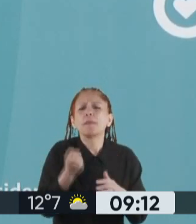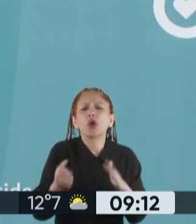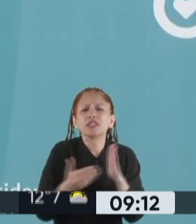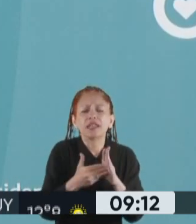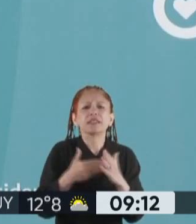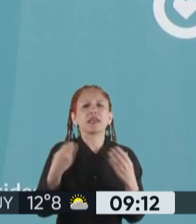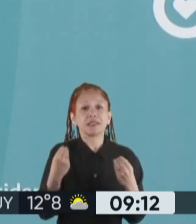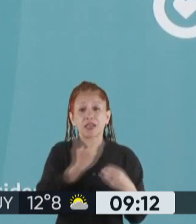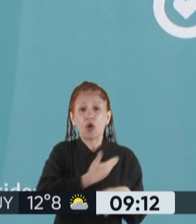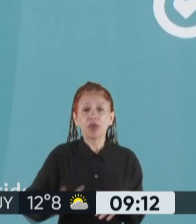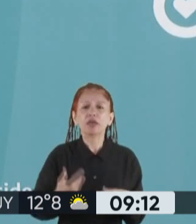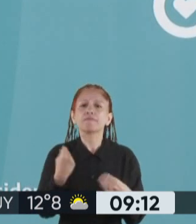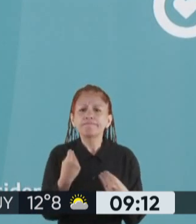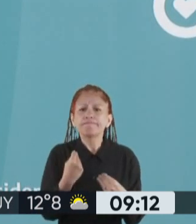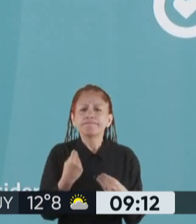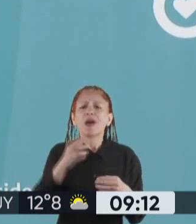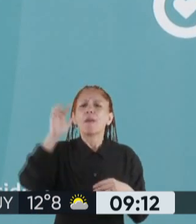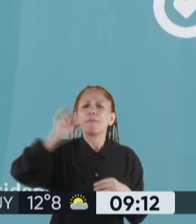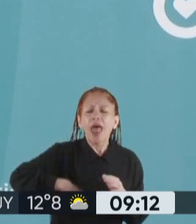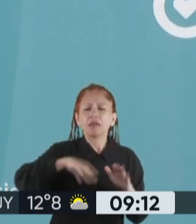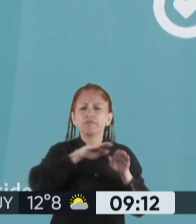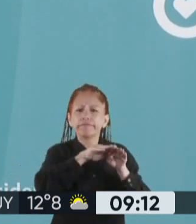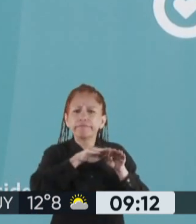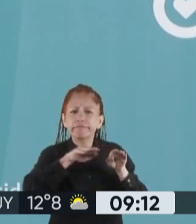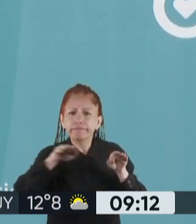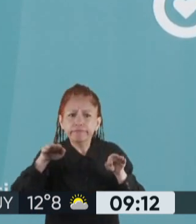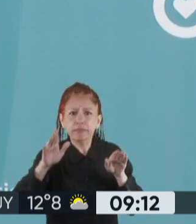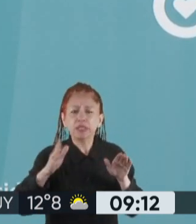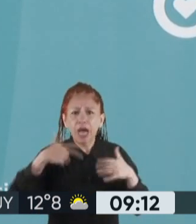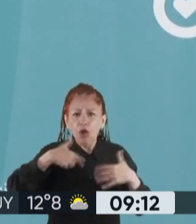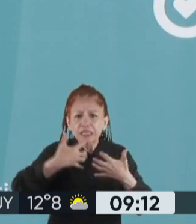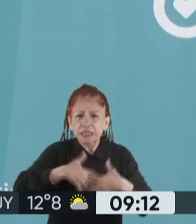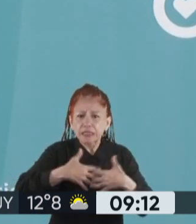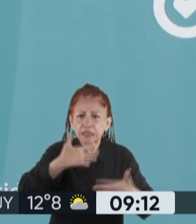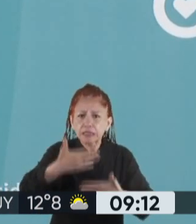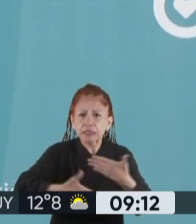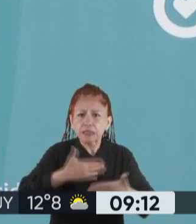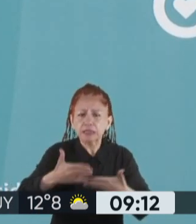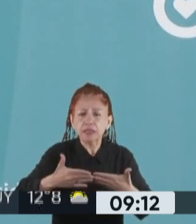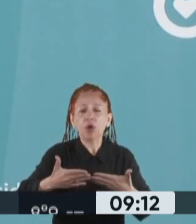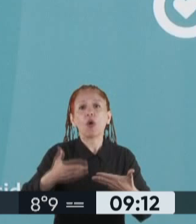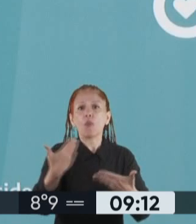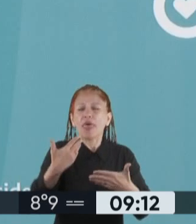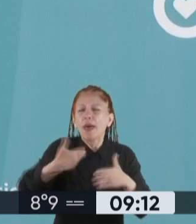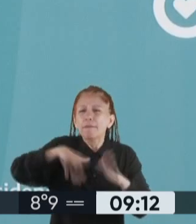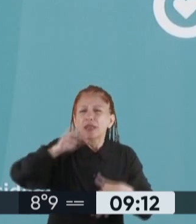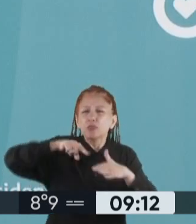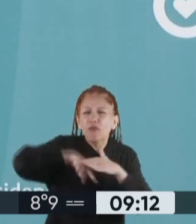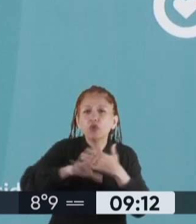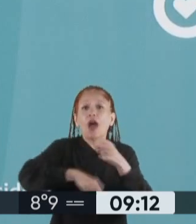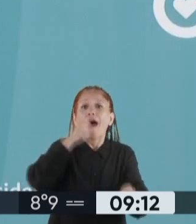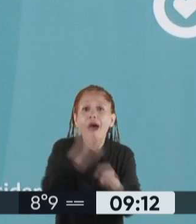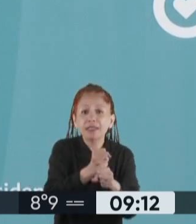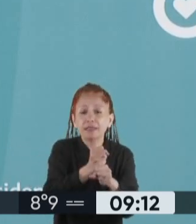plan de estabilización, que evidentemente está funcionando y se está llevando adelante, pueda profundizarse hacia lograr un